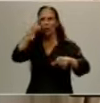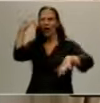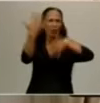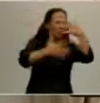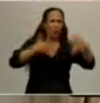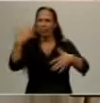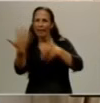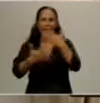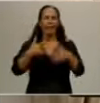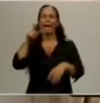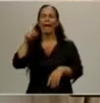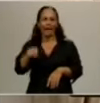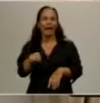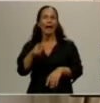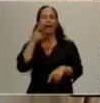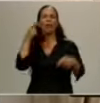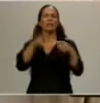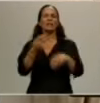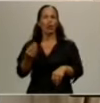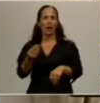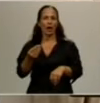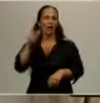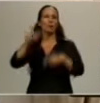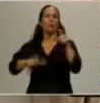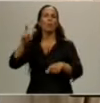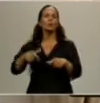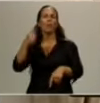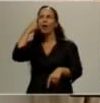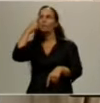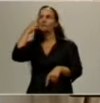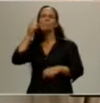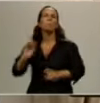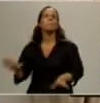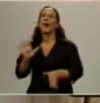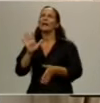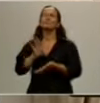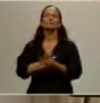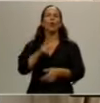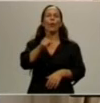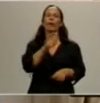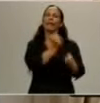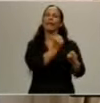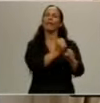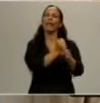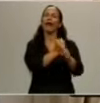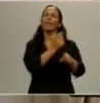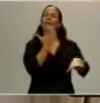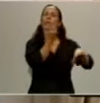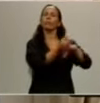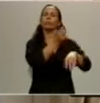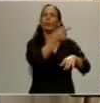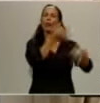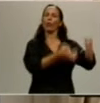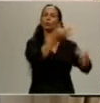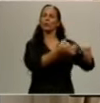y fundamentalmente que haya un gran pesimismo en la gente frente a la labor que puede cumplir la